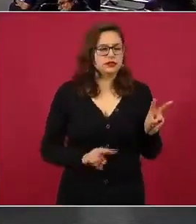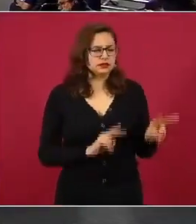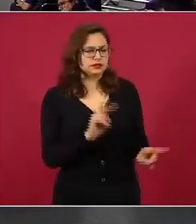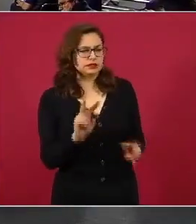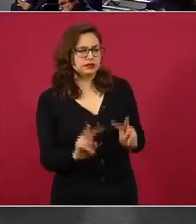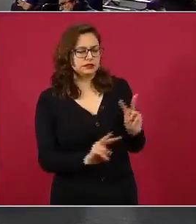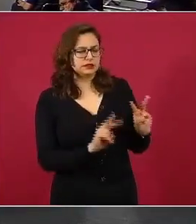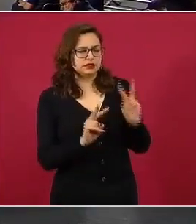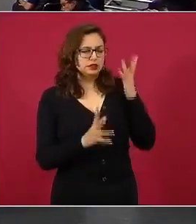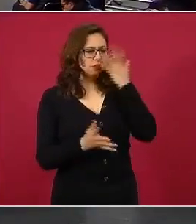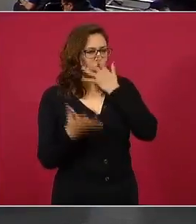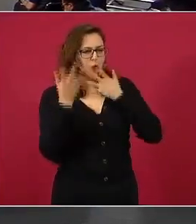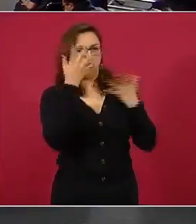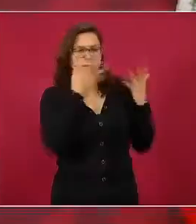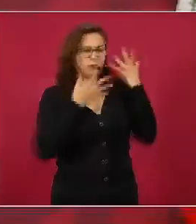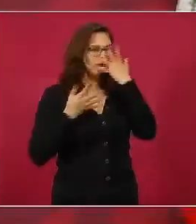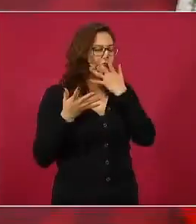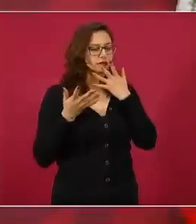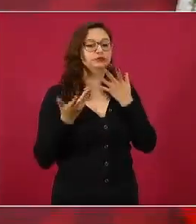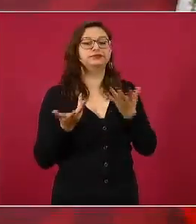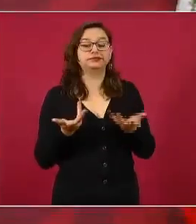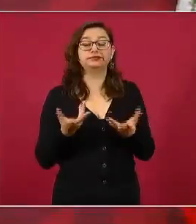con ese tipo de periodismo,